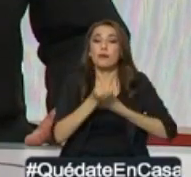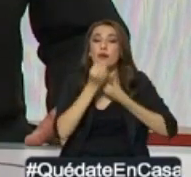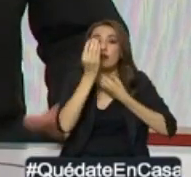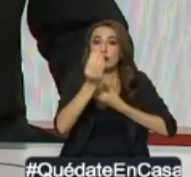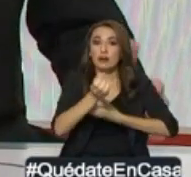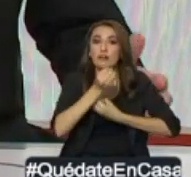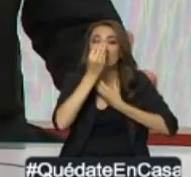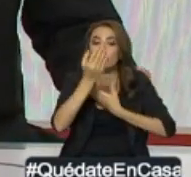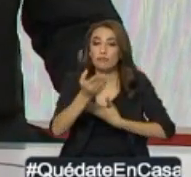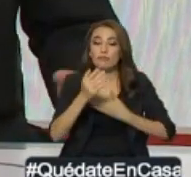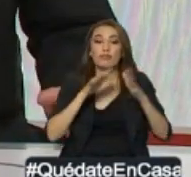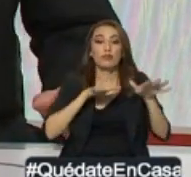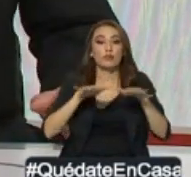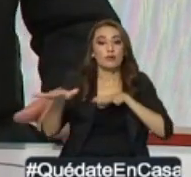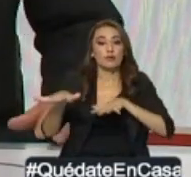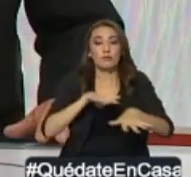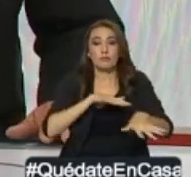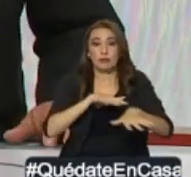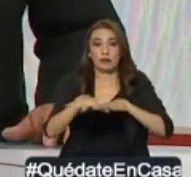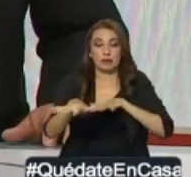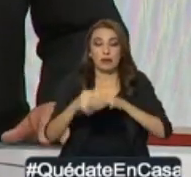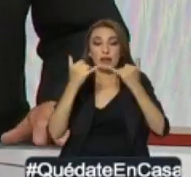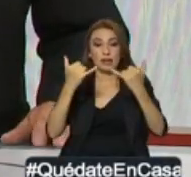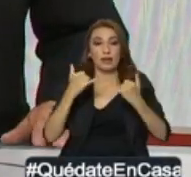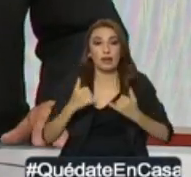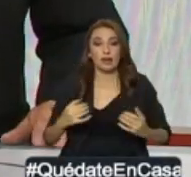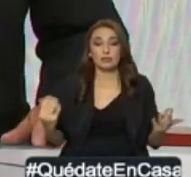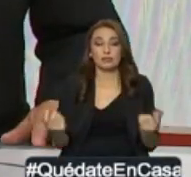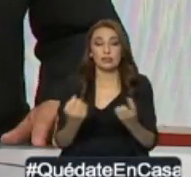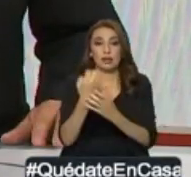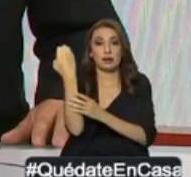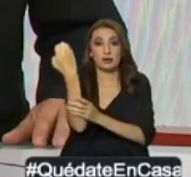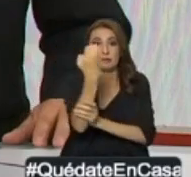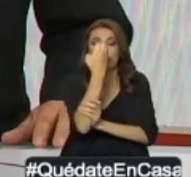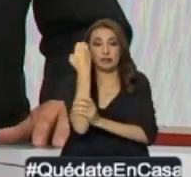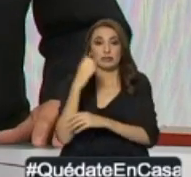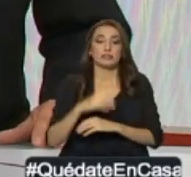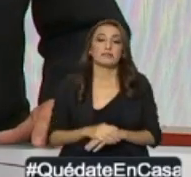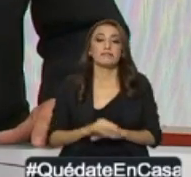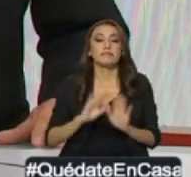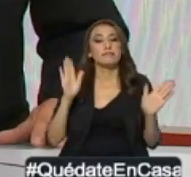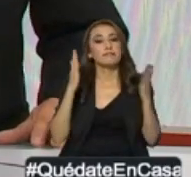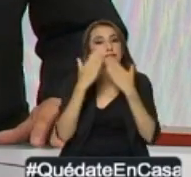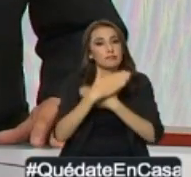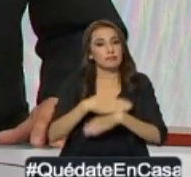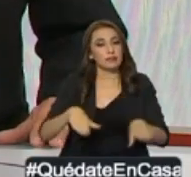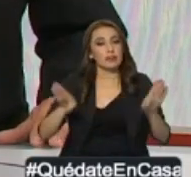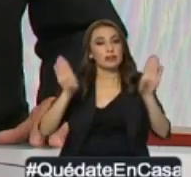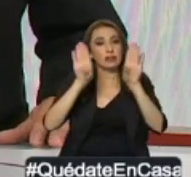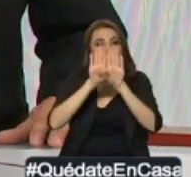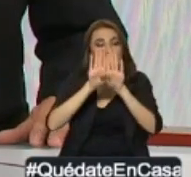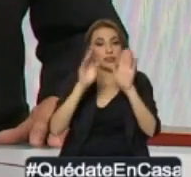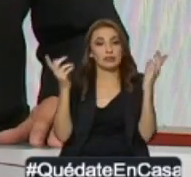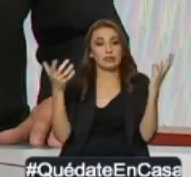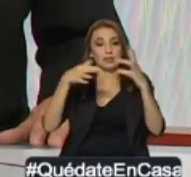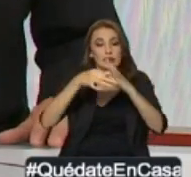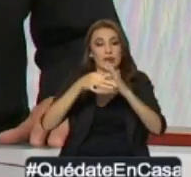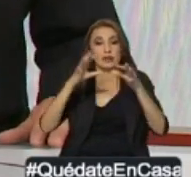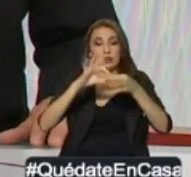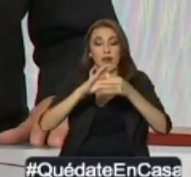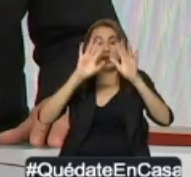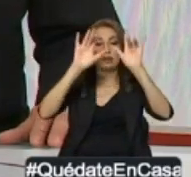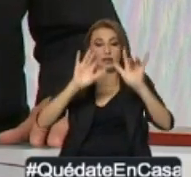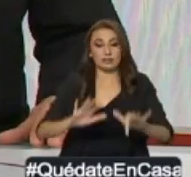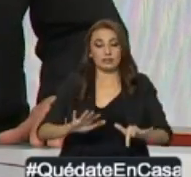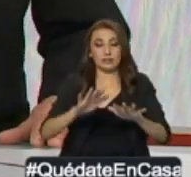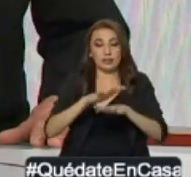presentado sobre las acciones del gobierno frente a esta emergencia sanitaria aquí finalizamos esta cadena nacional dispuesta por la